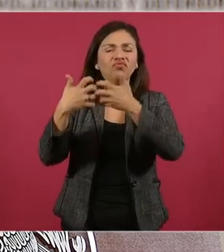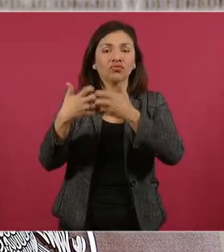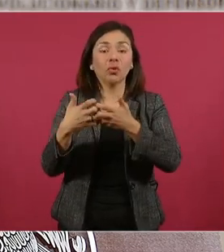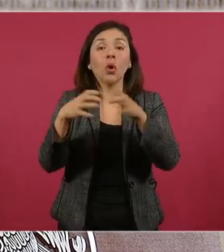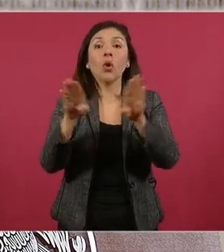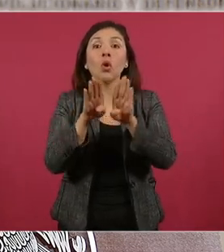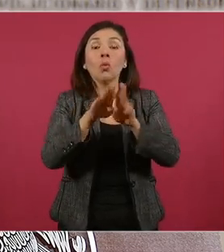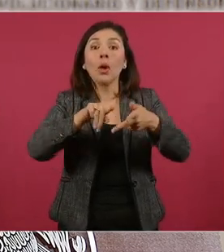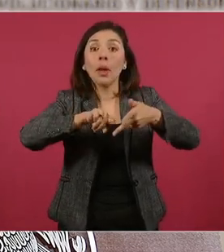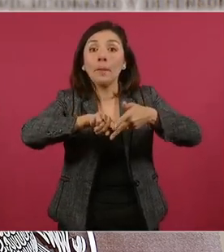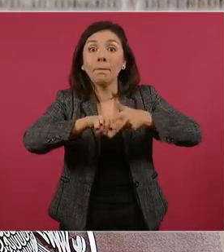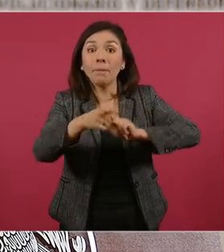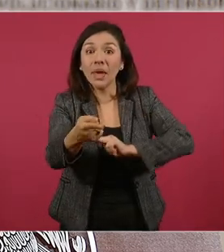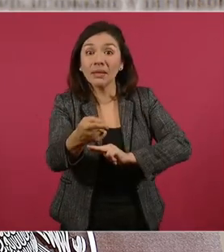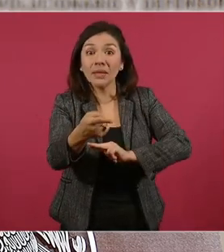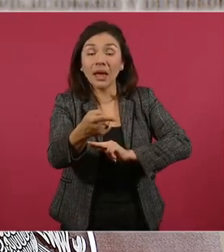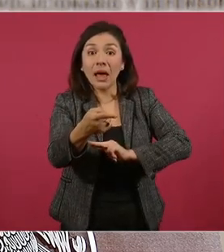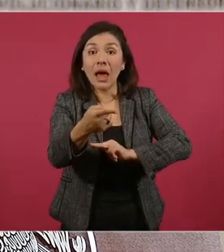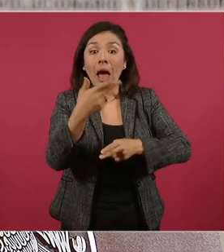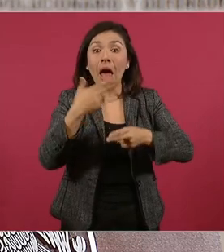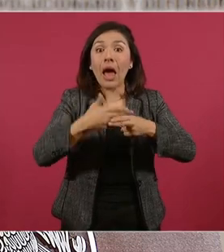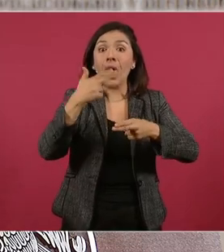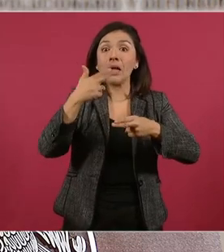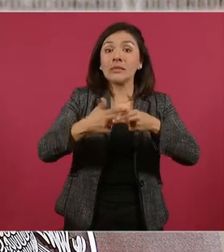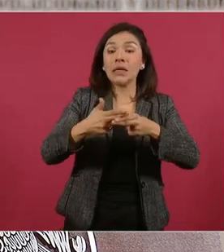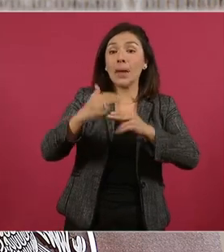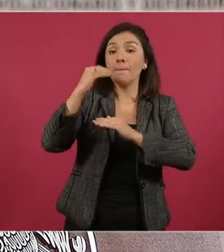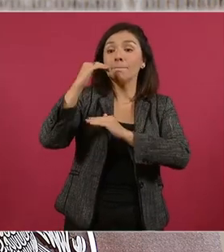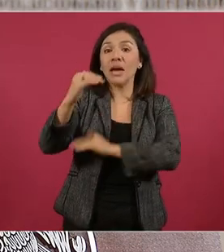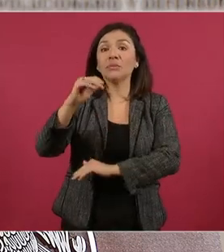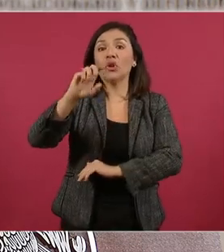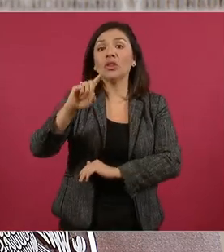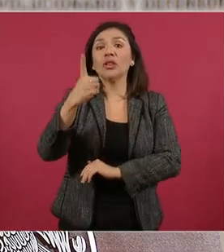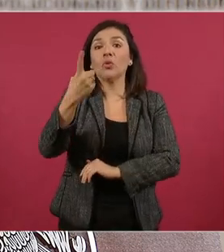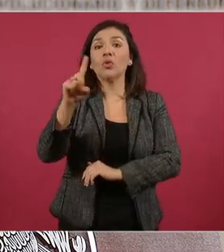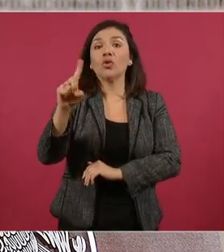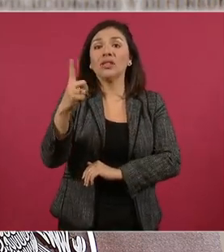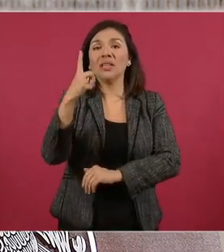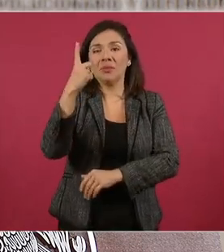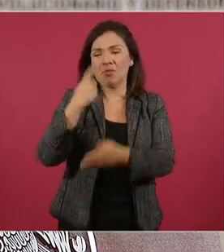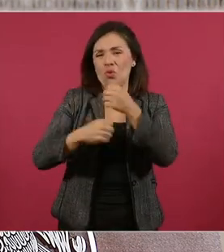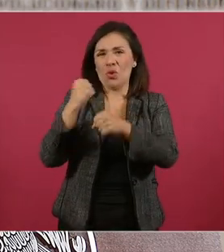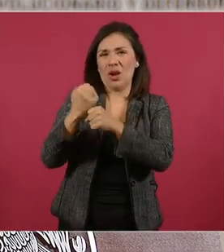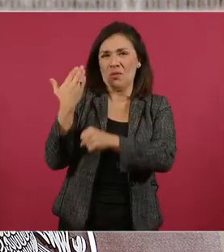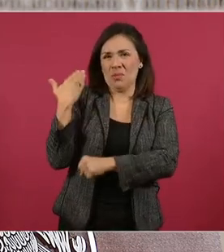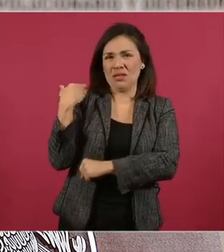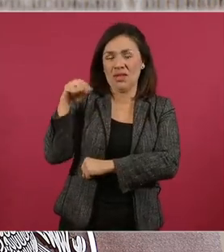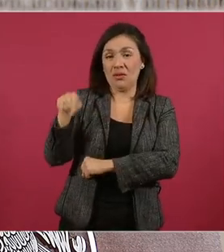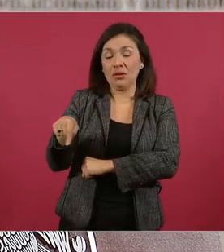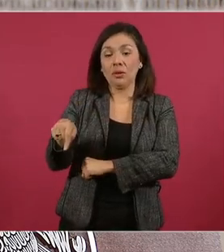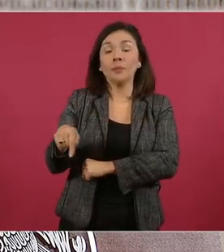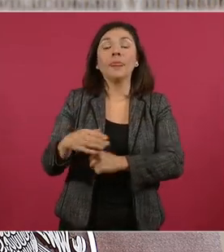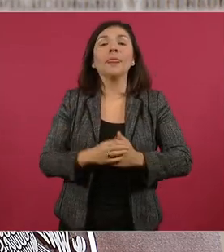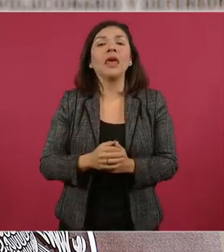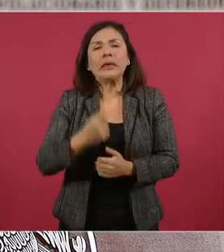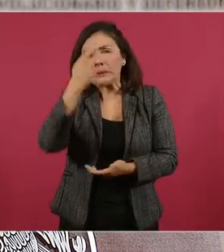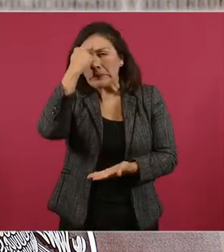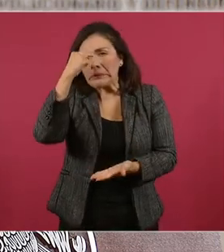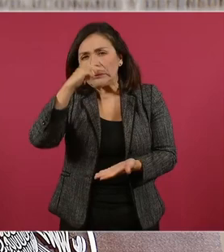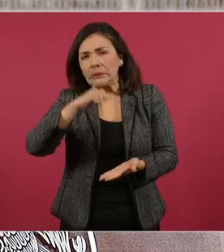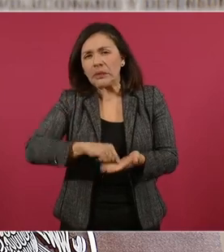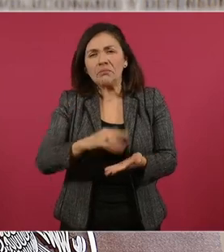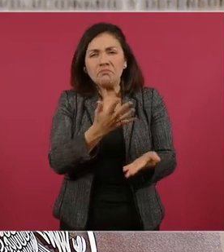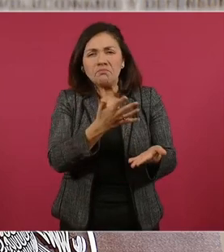recibimos, cómo estamos hasta diciembre 31 del año pasado y cómo creemos o cómo